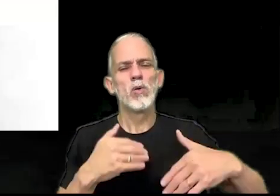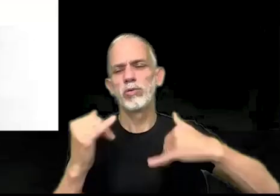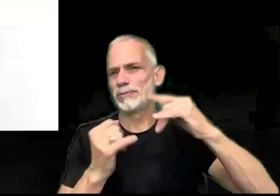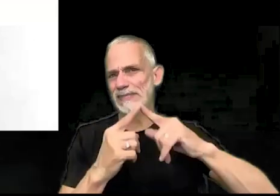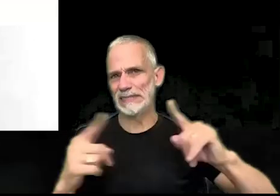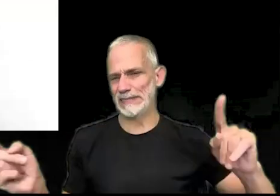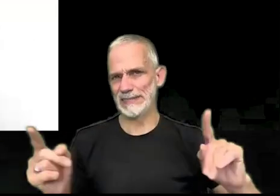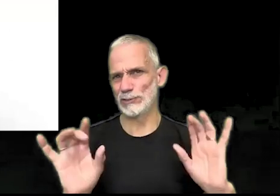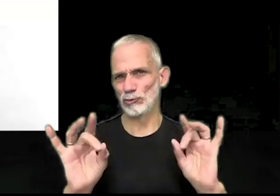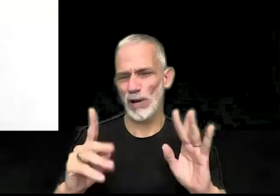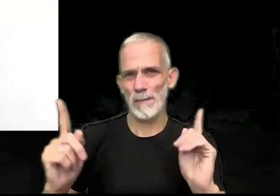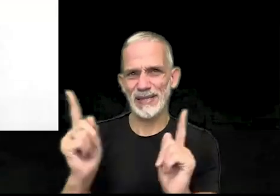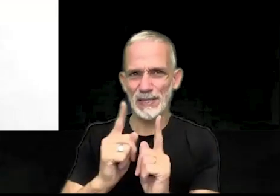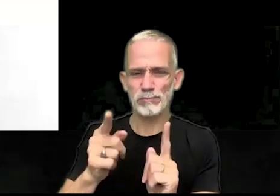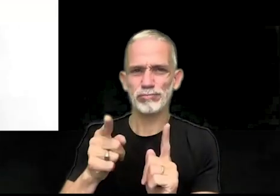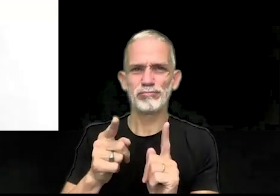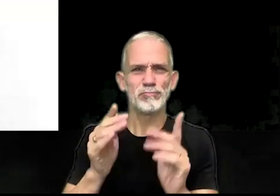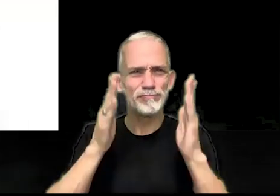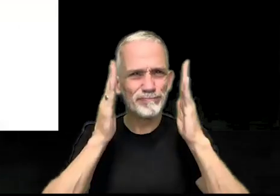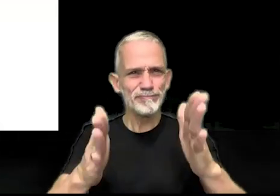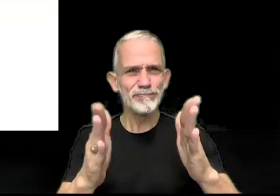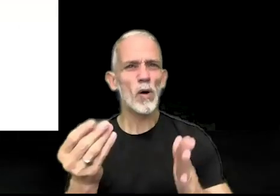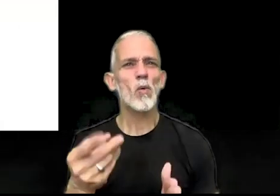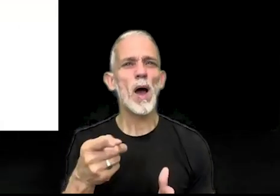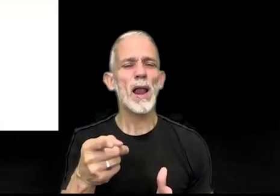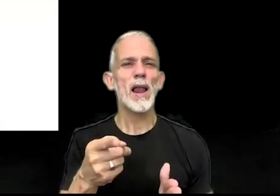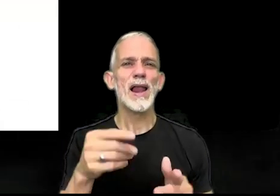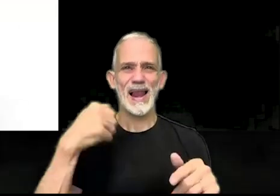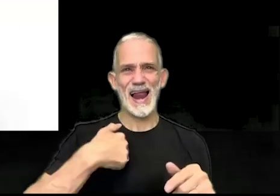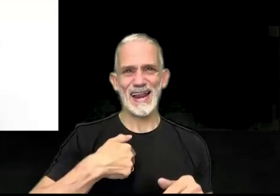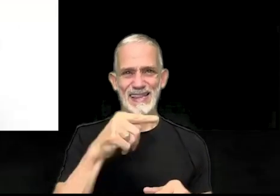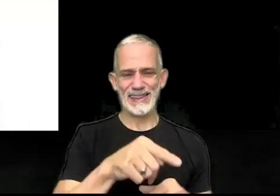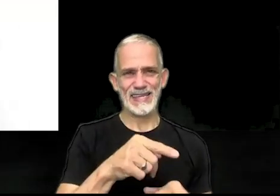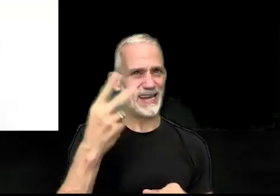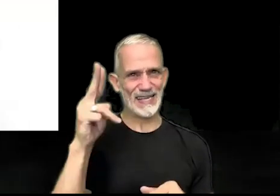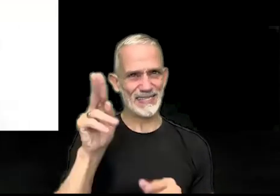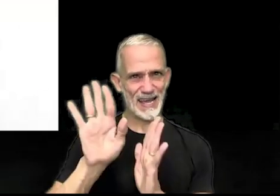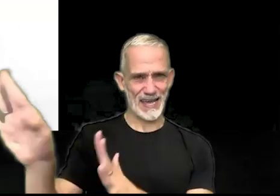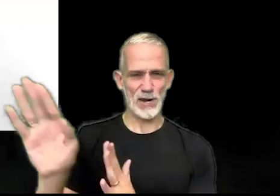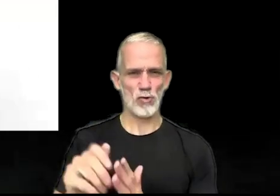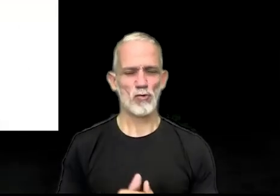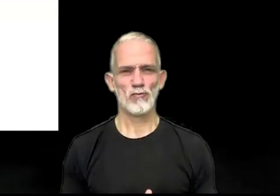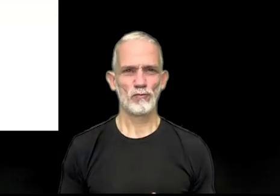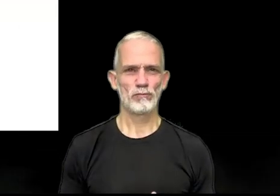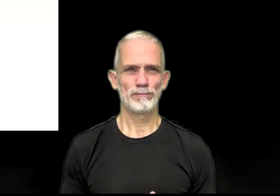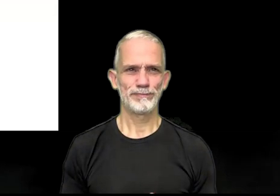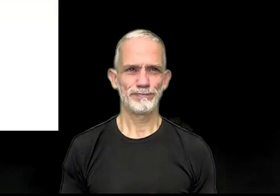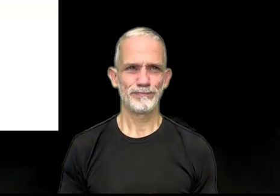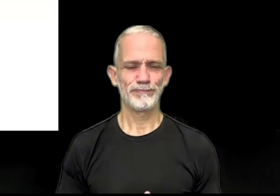desarrollo, solamente nos enfocamos en fuente argentina.